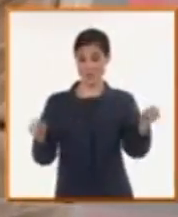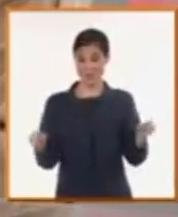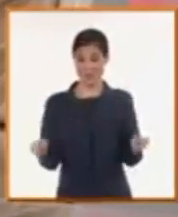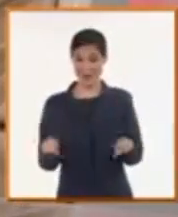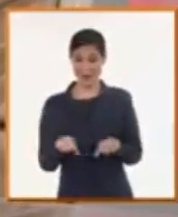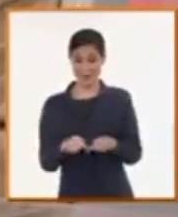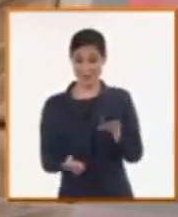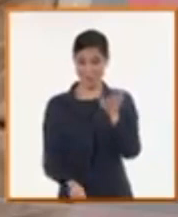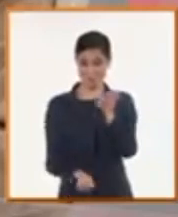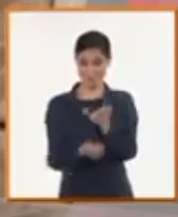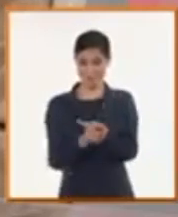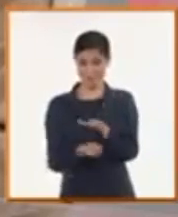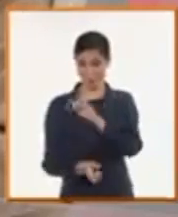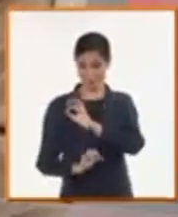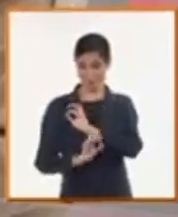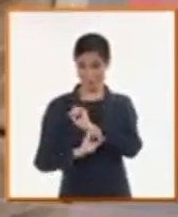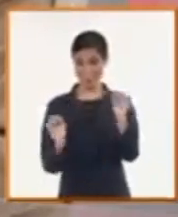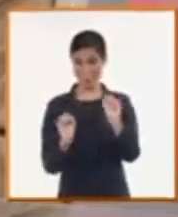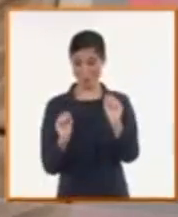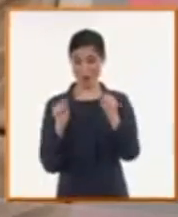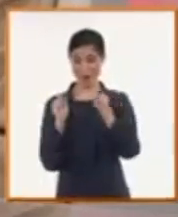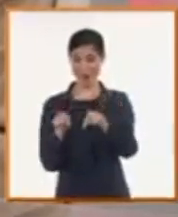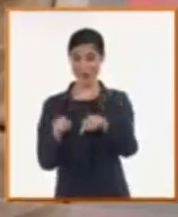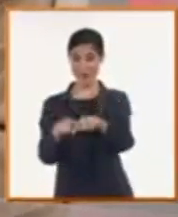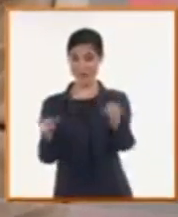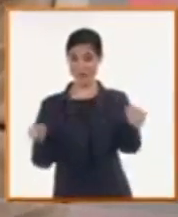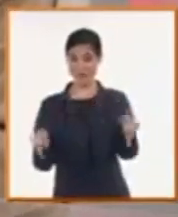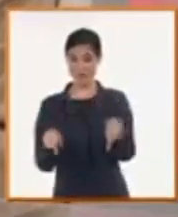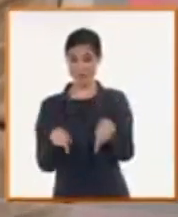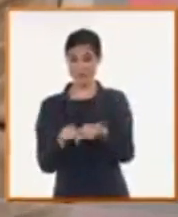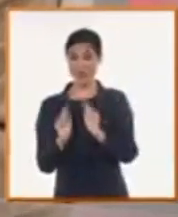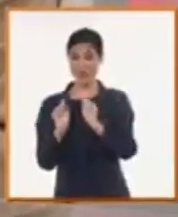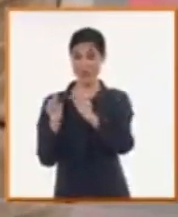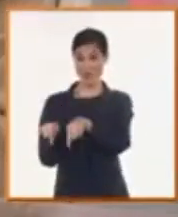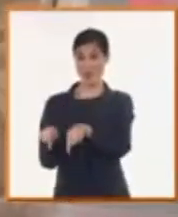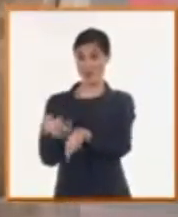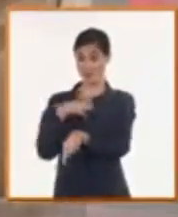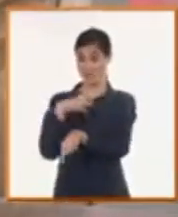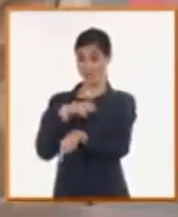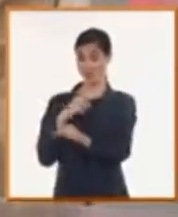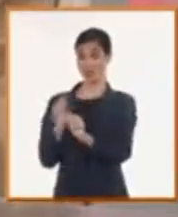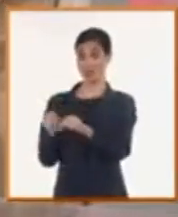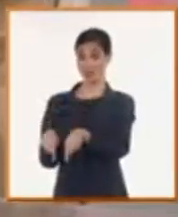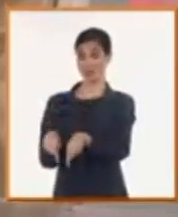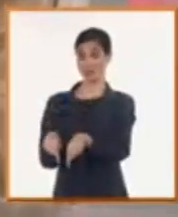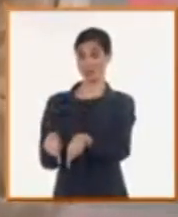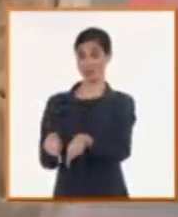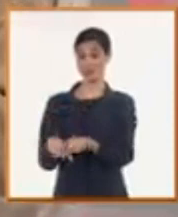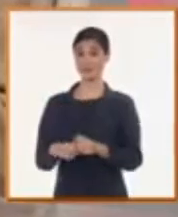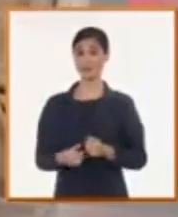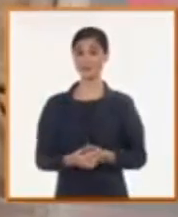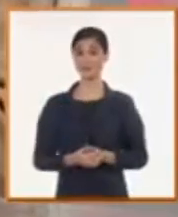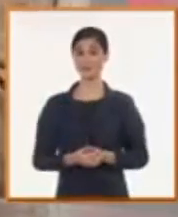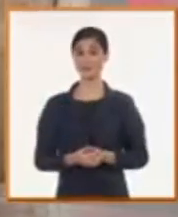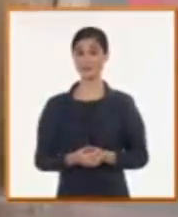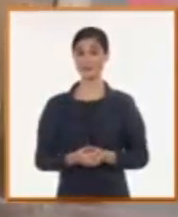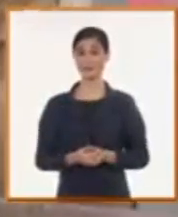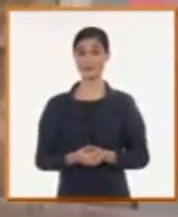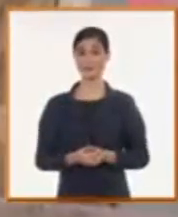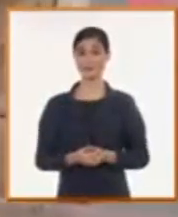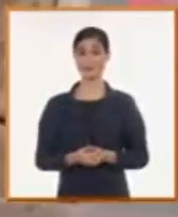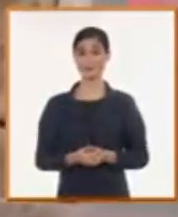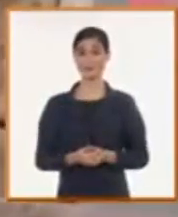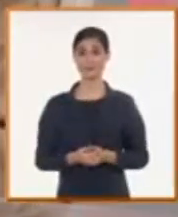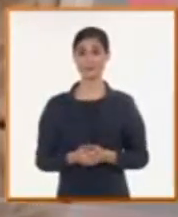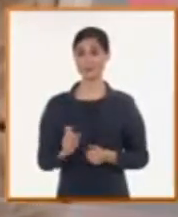esta acción la posibilidad de un despegue sorpresivo o masivo de su aviación. Y no solo de su aviación, inclusive con capacidades de